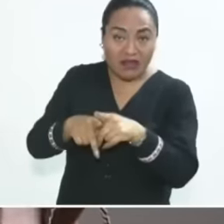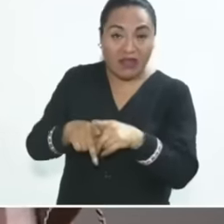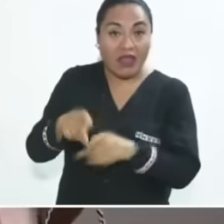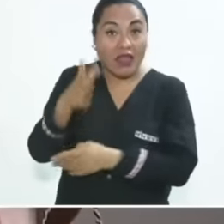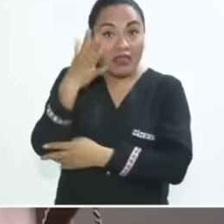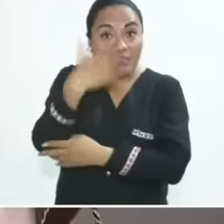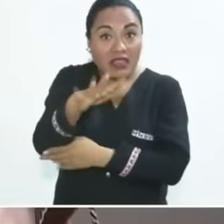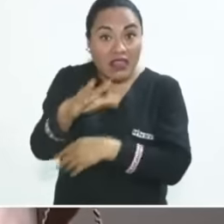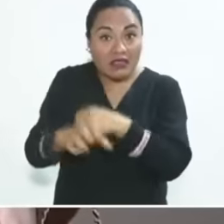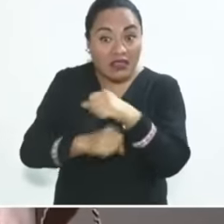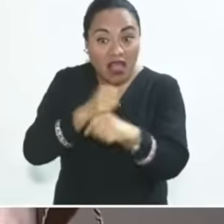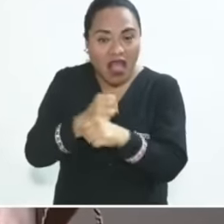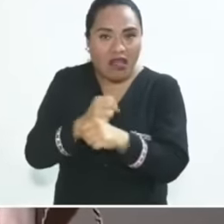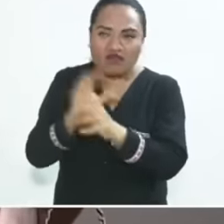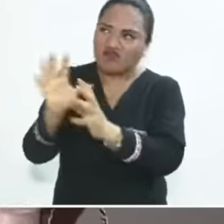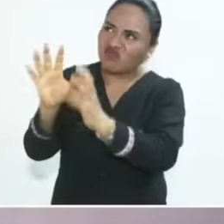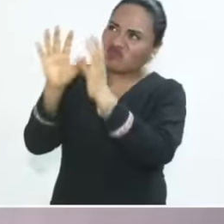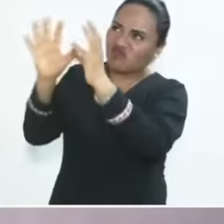porque se había atrevido